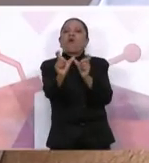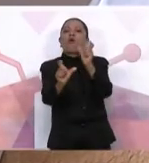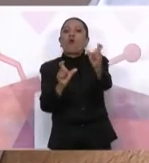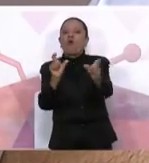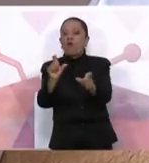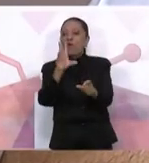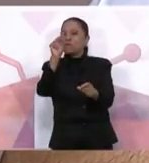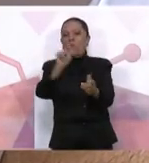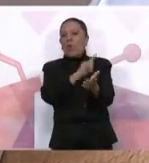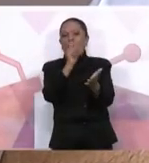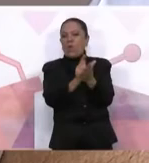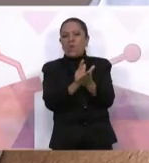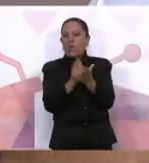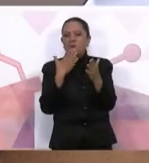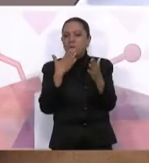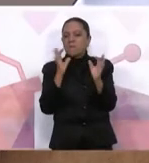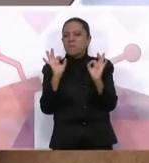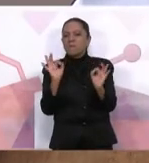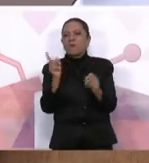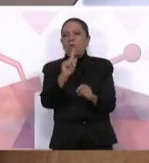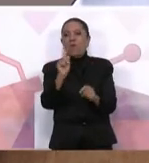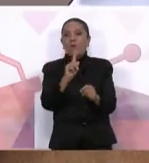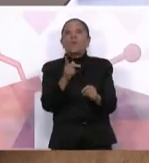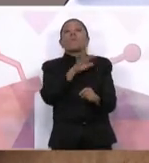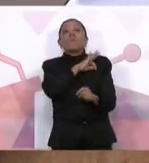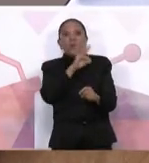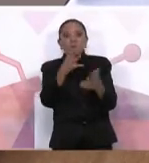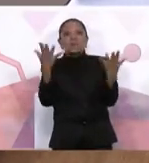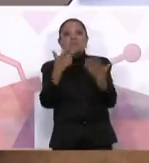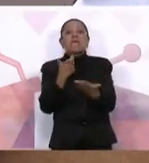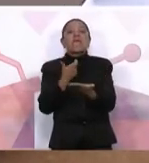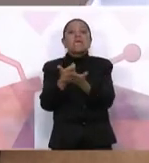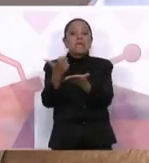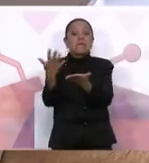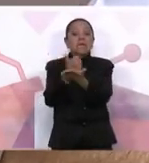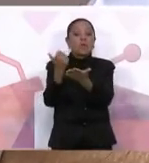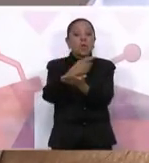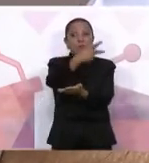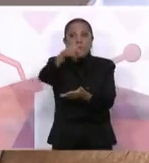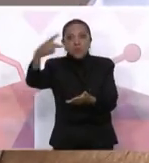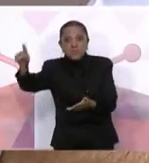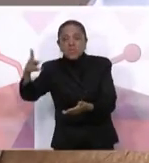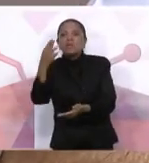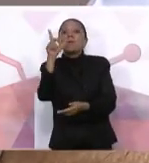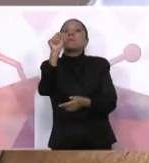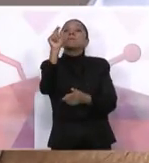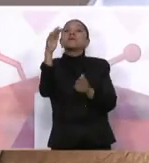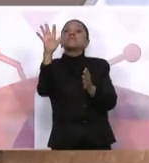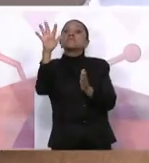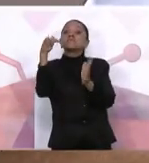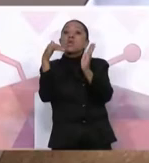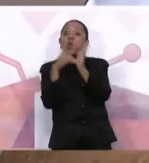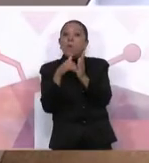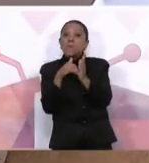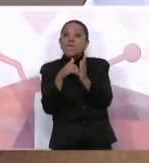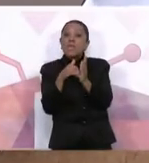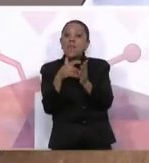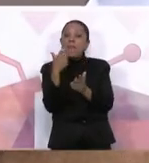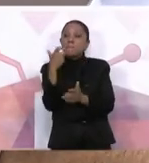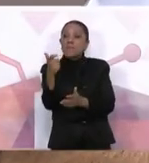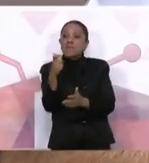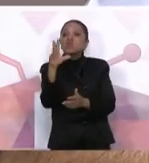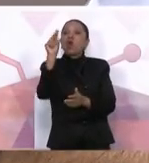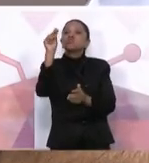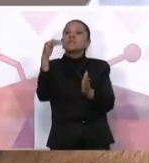vamos a poder generar economía para ustedes 25 mil pesos en caja y 80.000 bajo la mesa